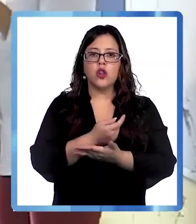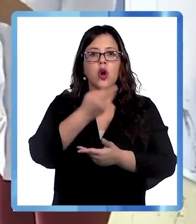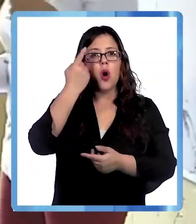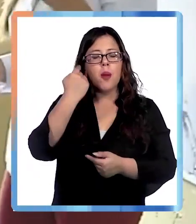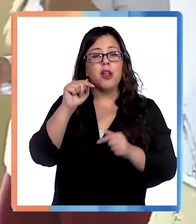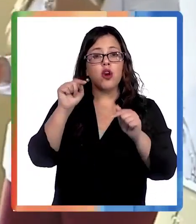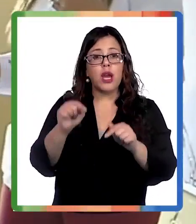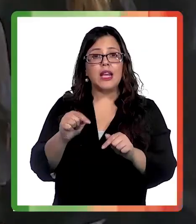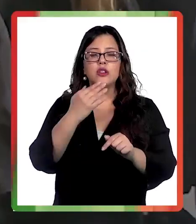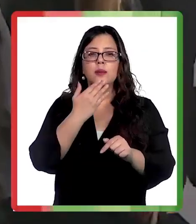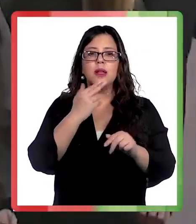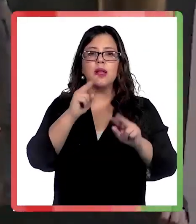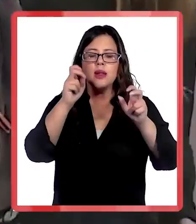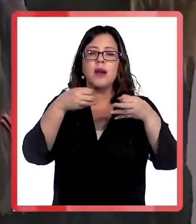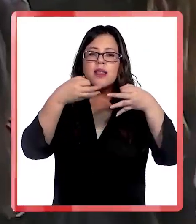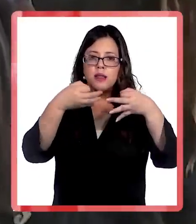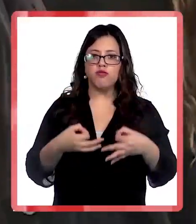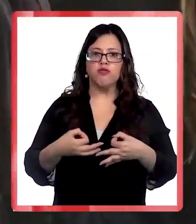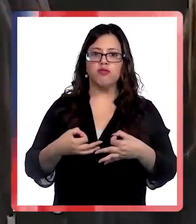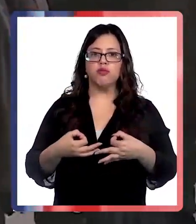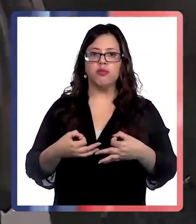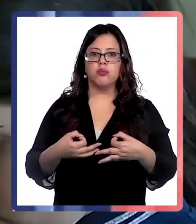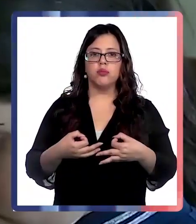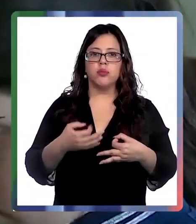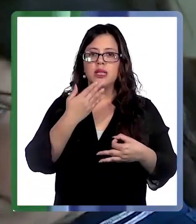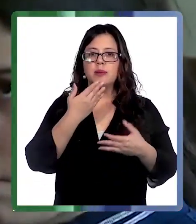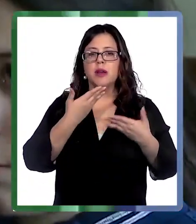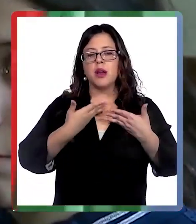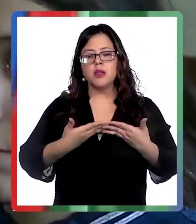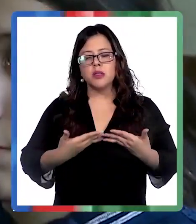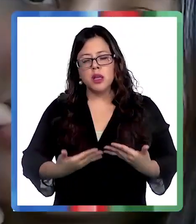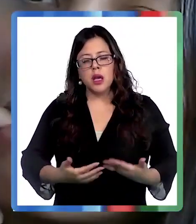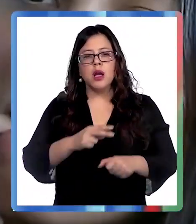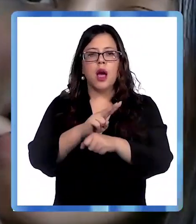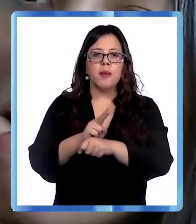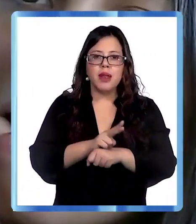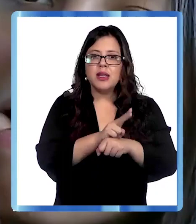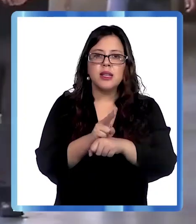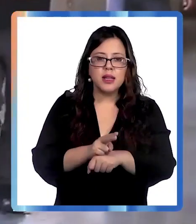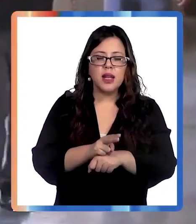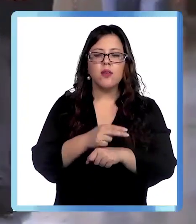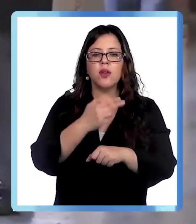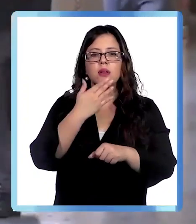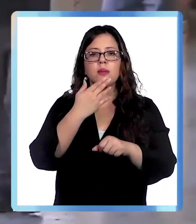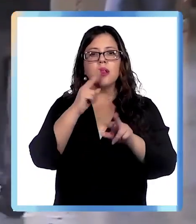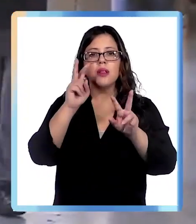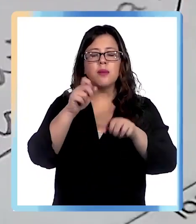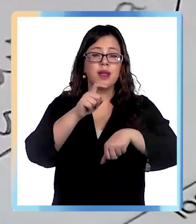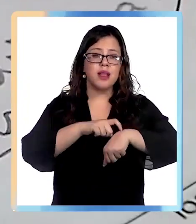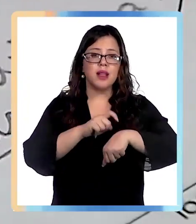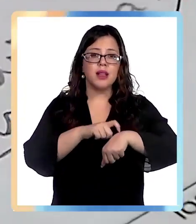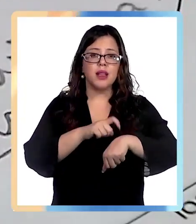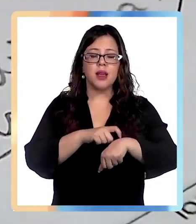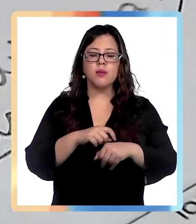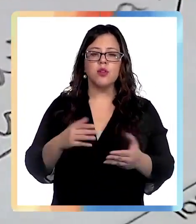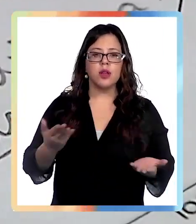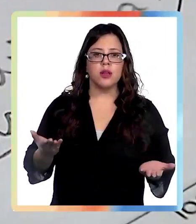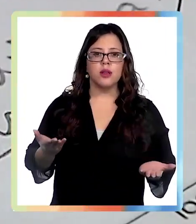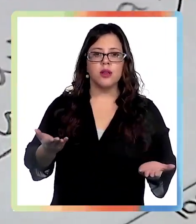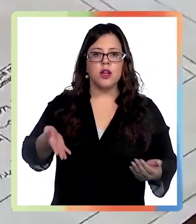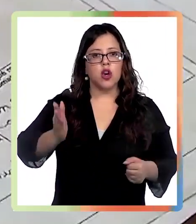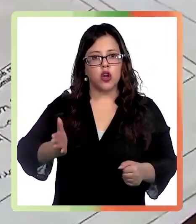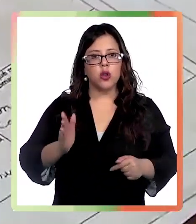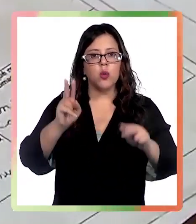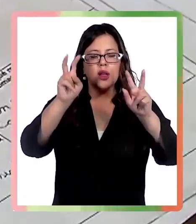de agobio administrativo y razones ligadas a tiempo, aún así está este fuerte componente vocacional, está